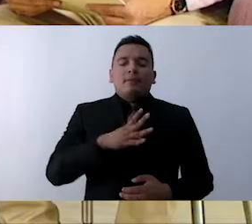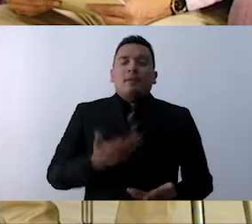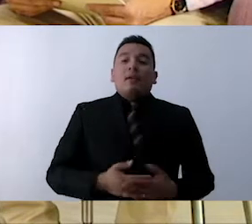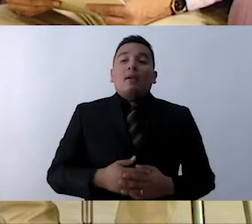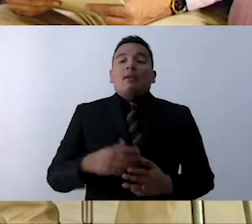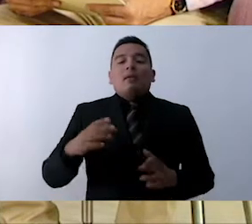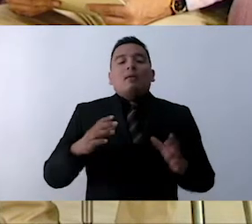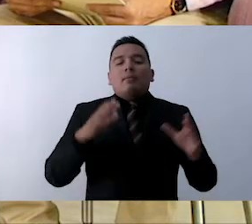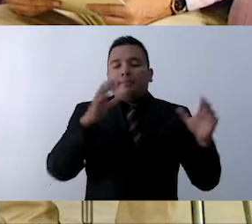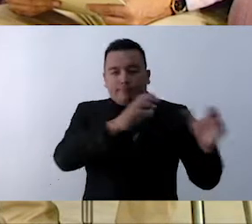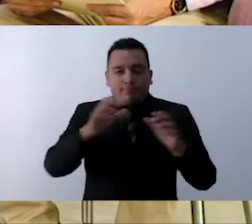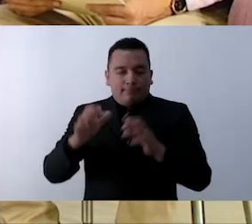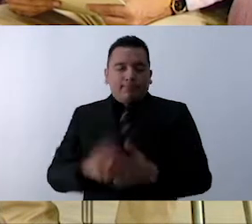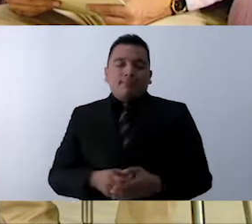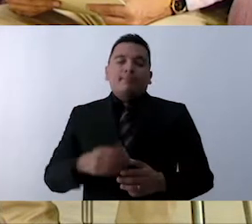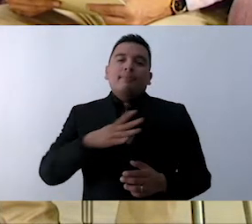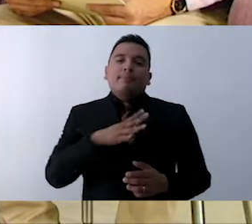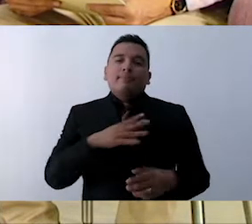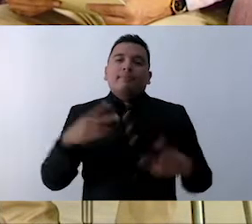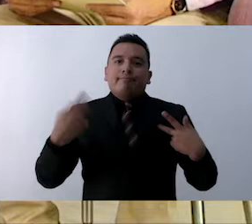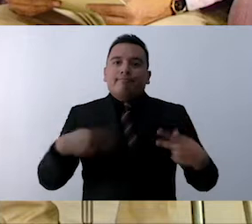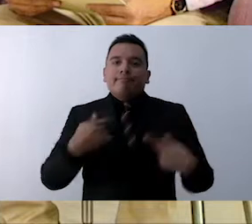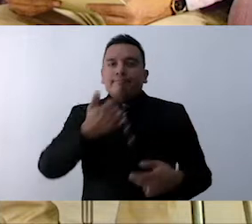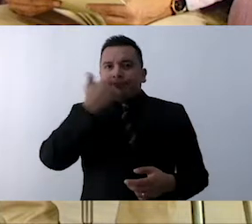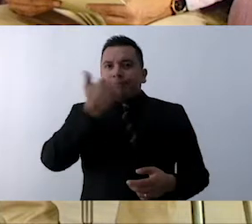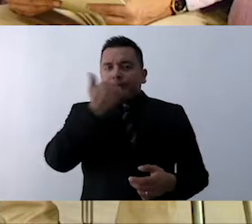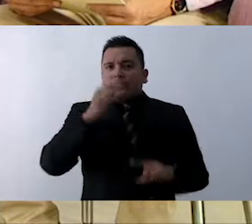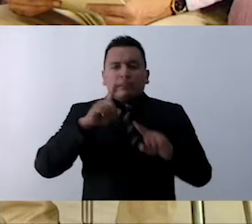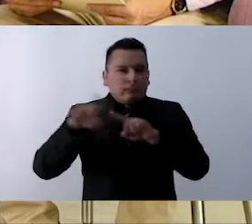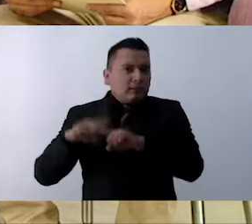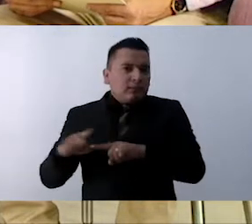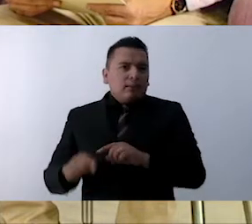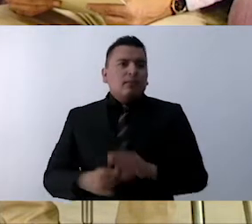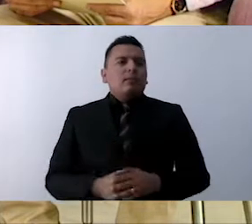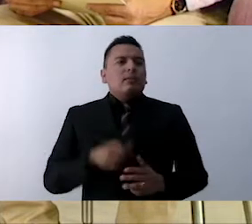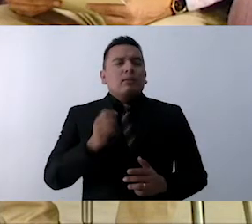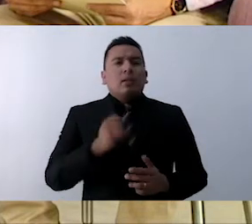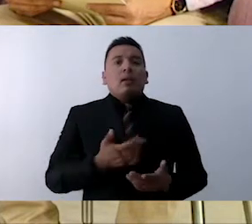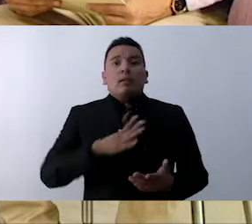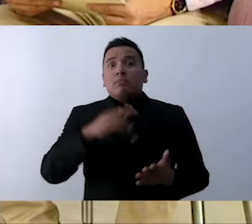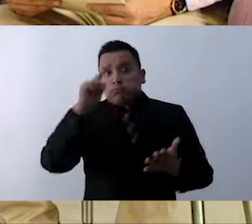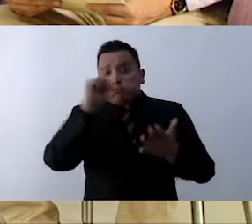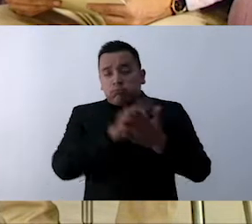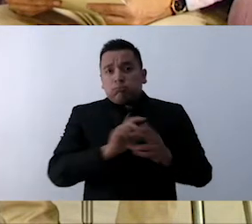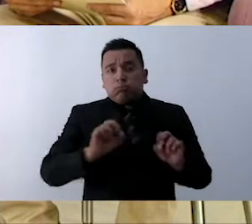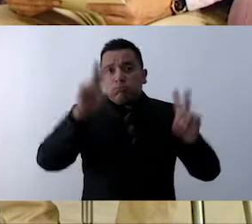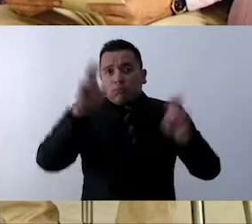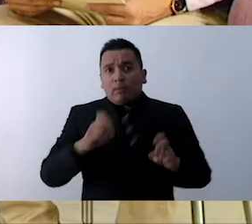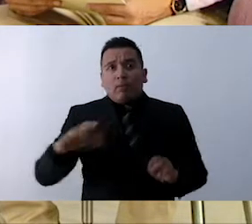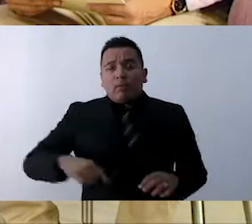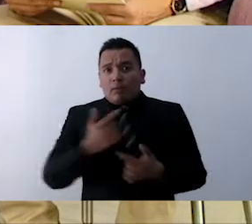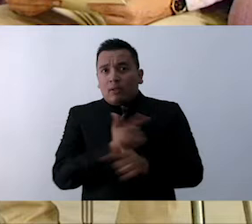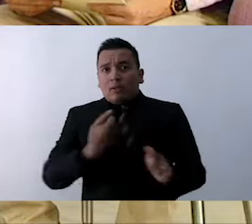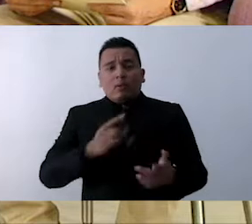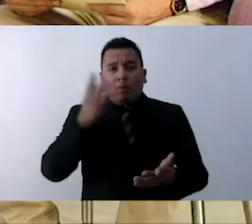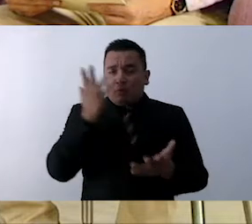I. Hay muchos programas en varias entidades del país en donde se consolida que la cultura de la legalidad,